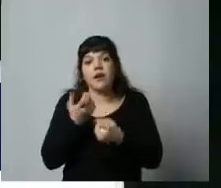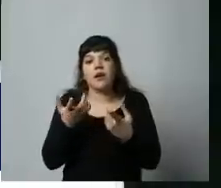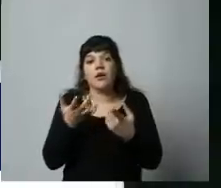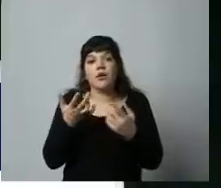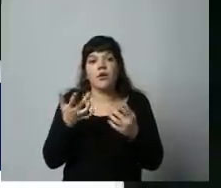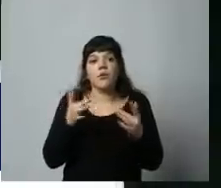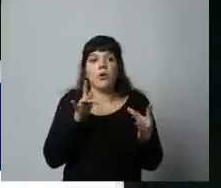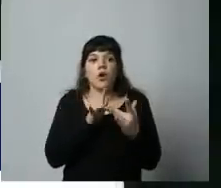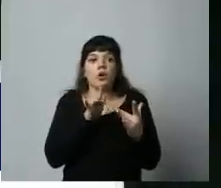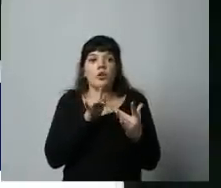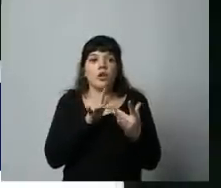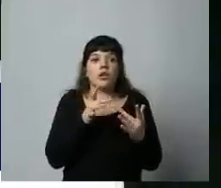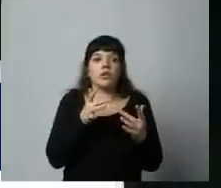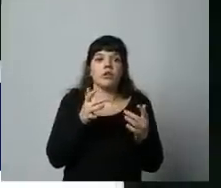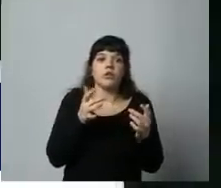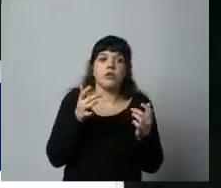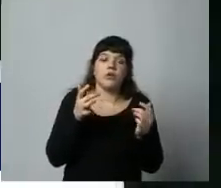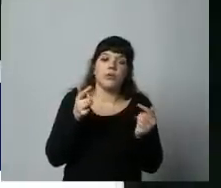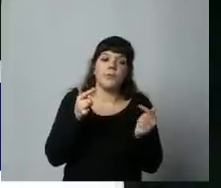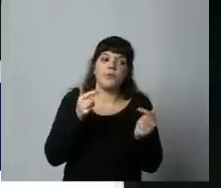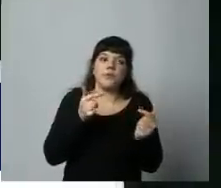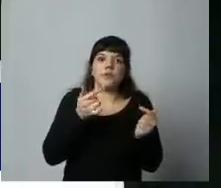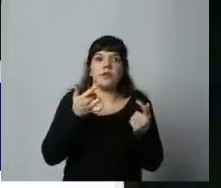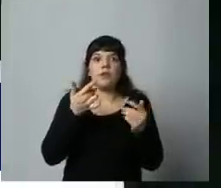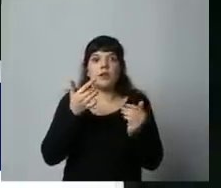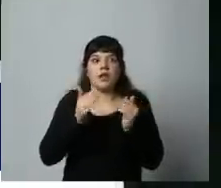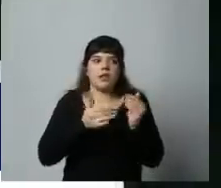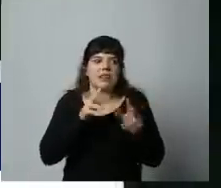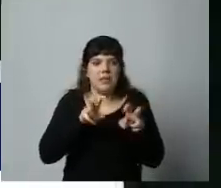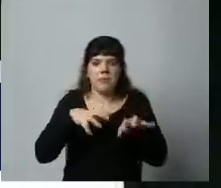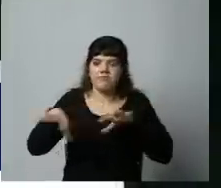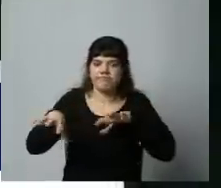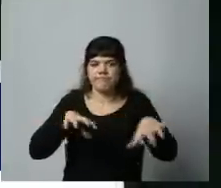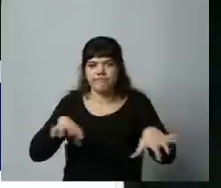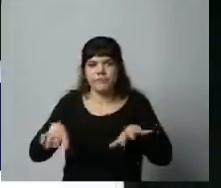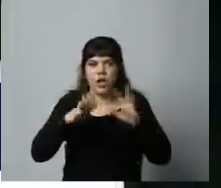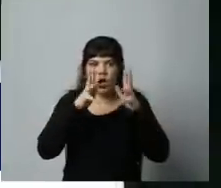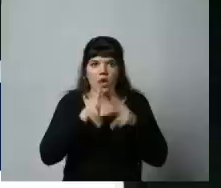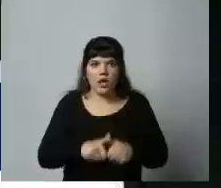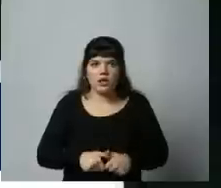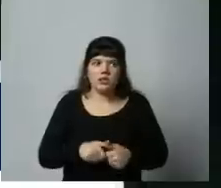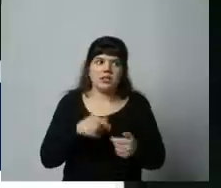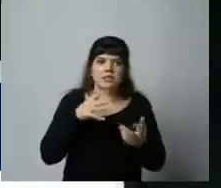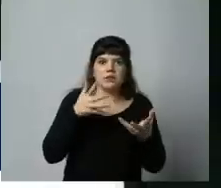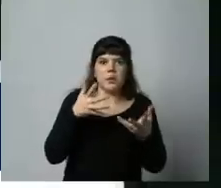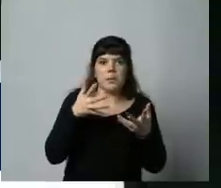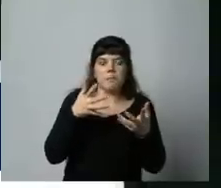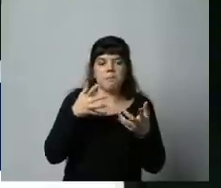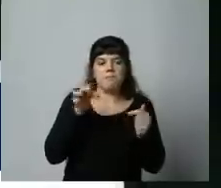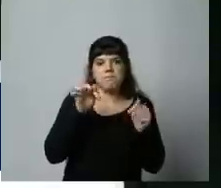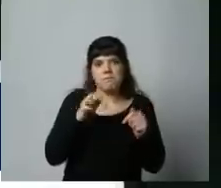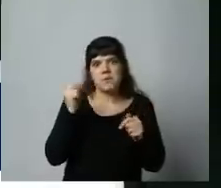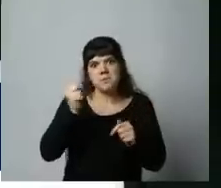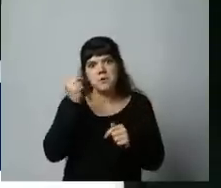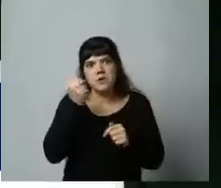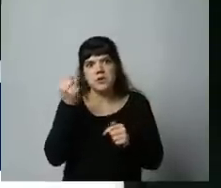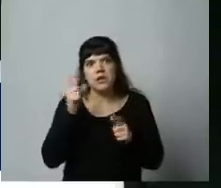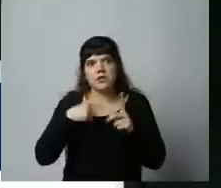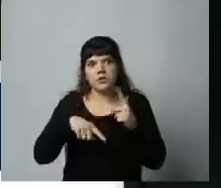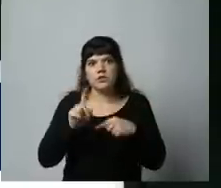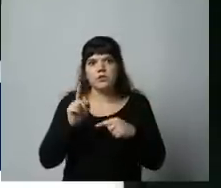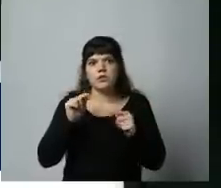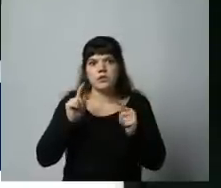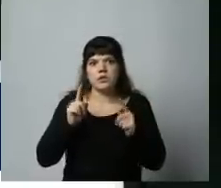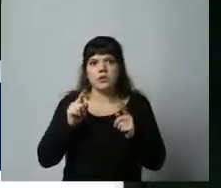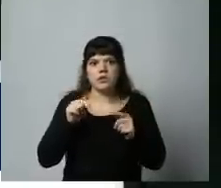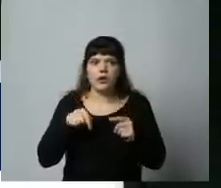vinculados eh justamente con con la localización no Entonces es importante esto y bueno Y hoy sí es un